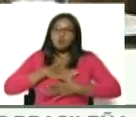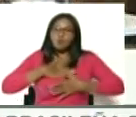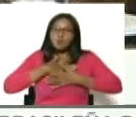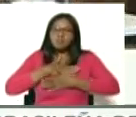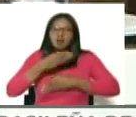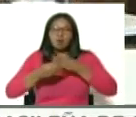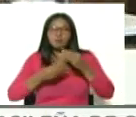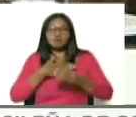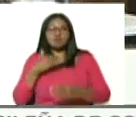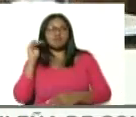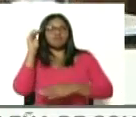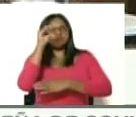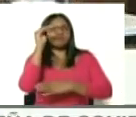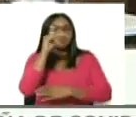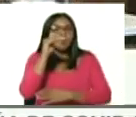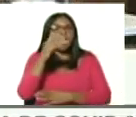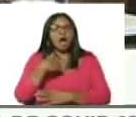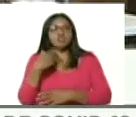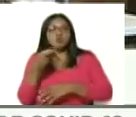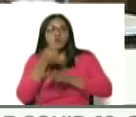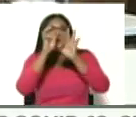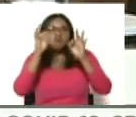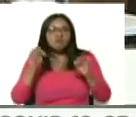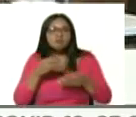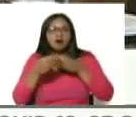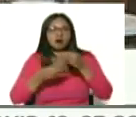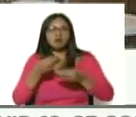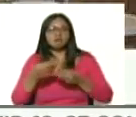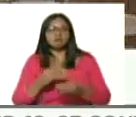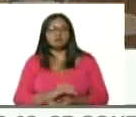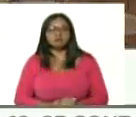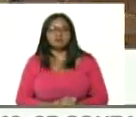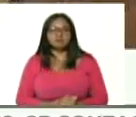mejor, para que el presente vaya mejorando.